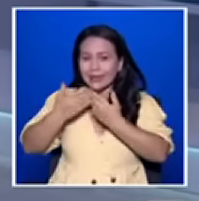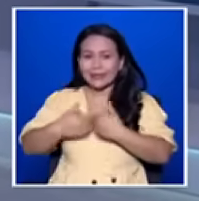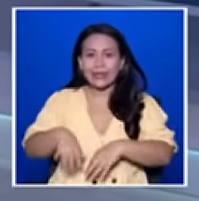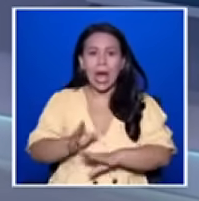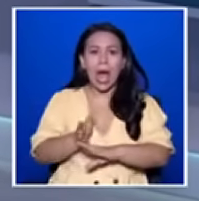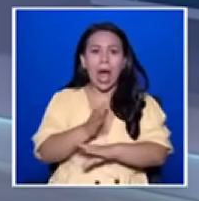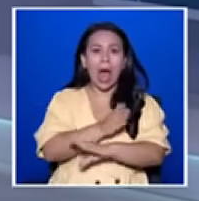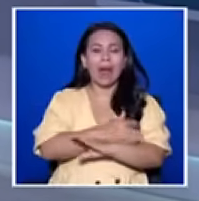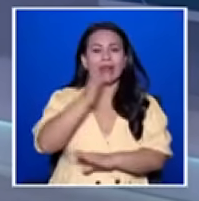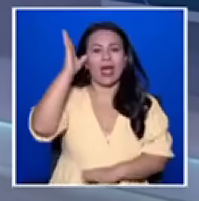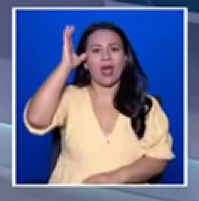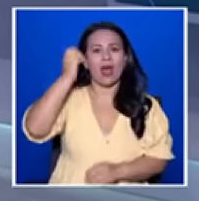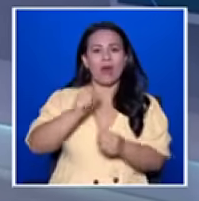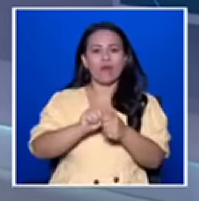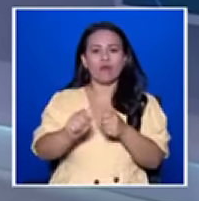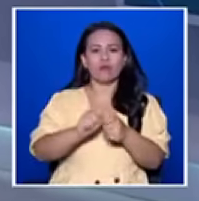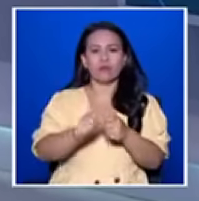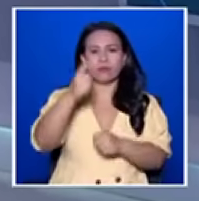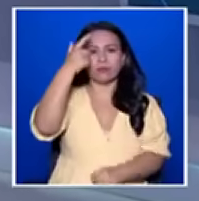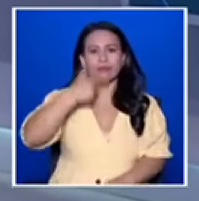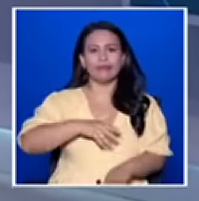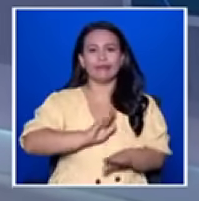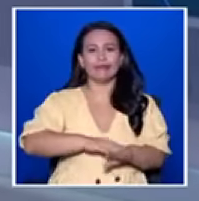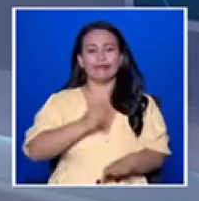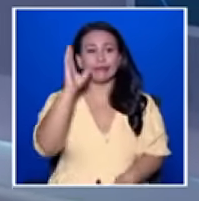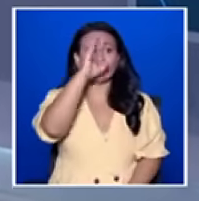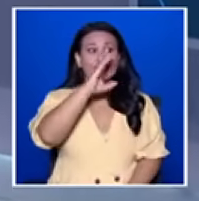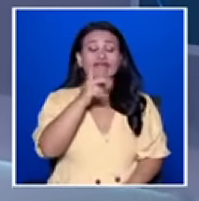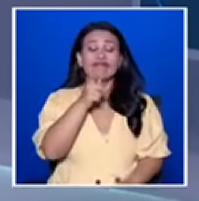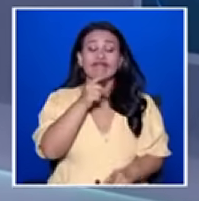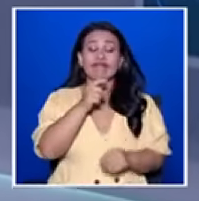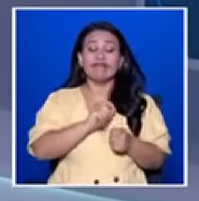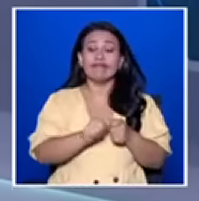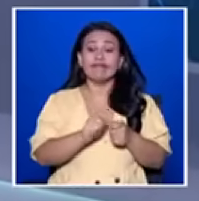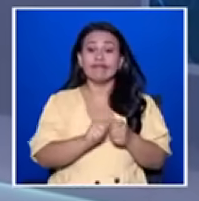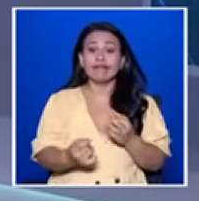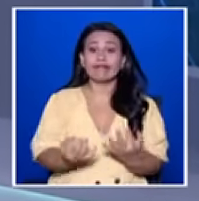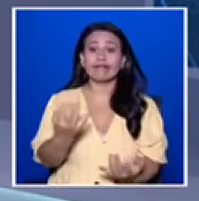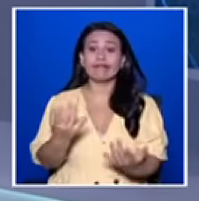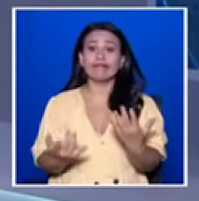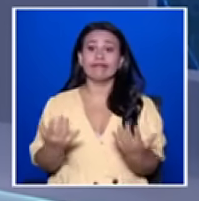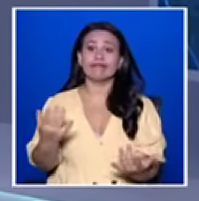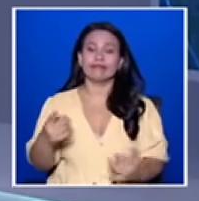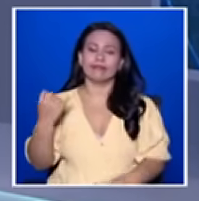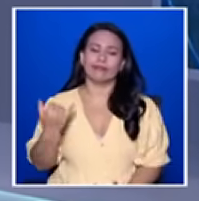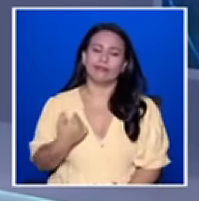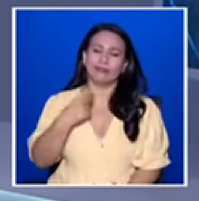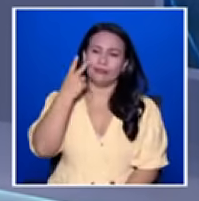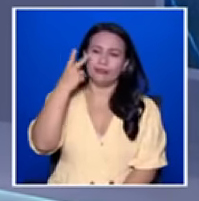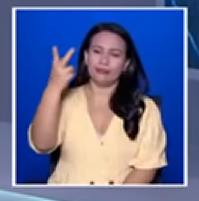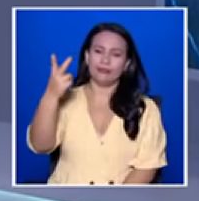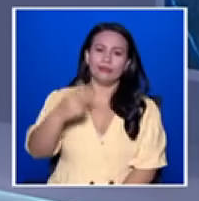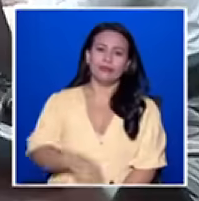que presumen que el fuego habría sido pues provocado. Rafaela Hermida nos tiene todos los detalles de esta emergencia.